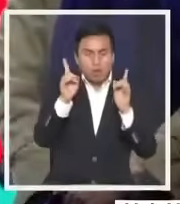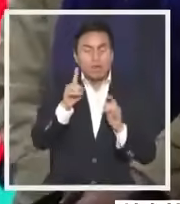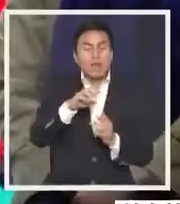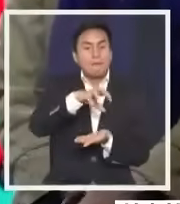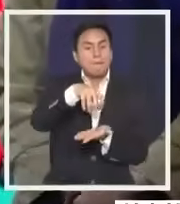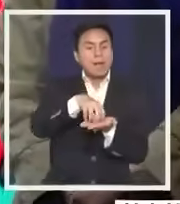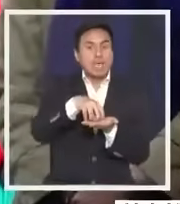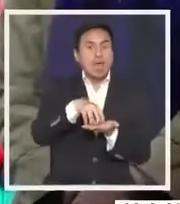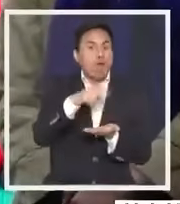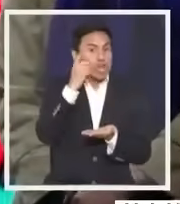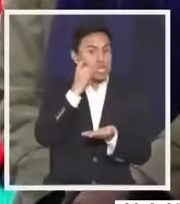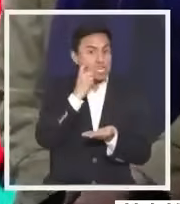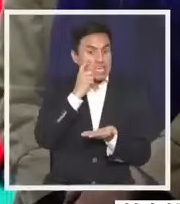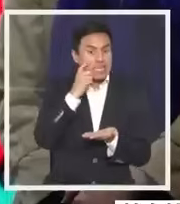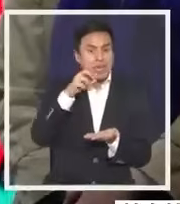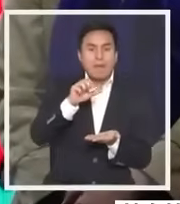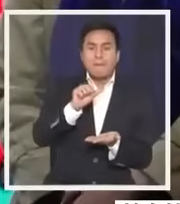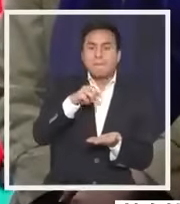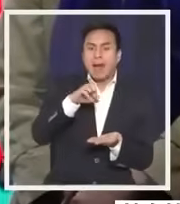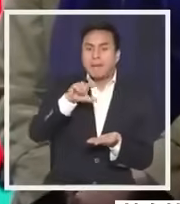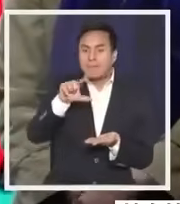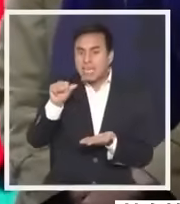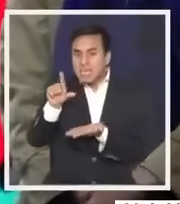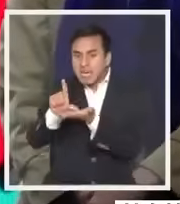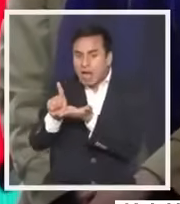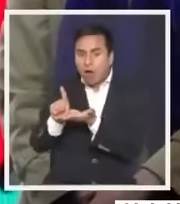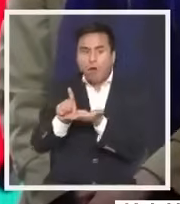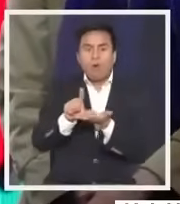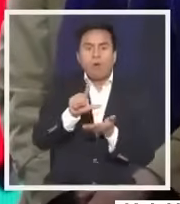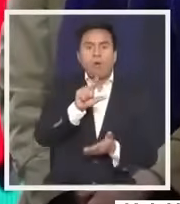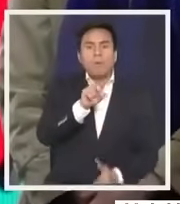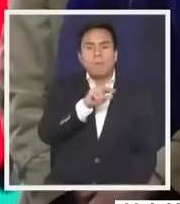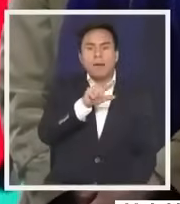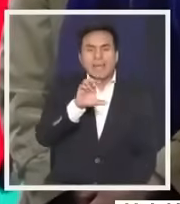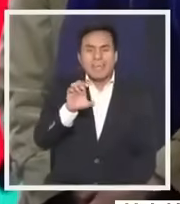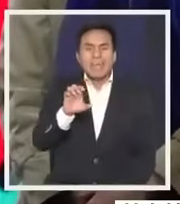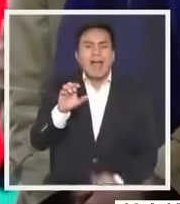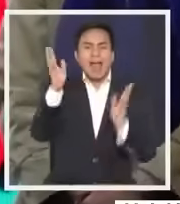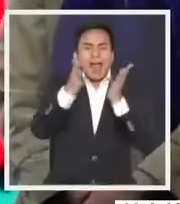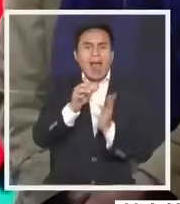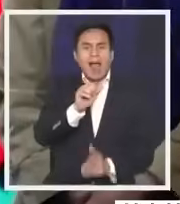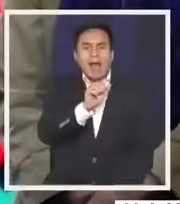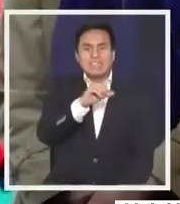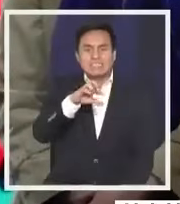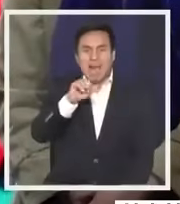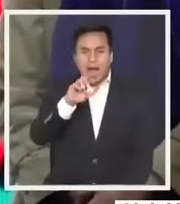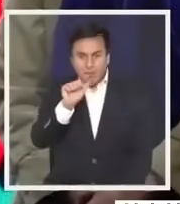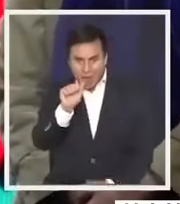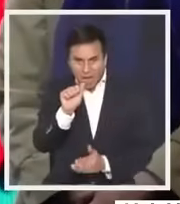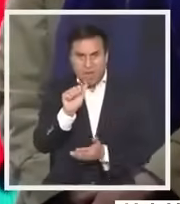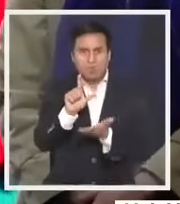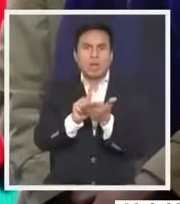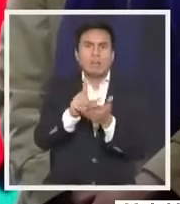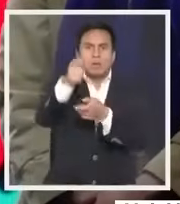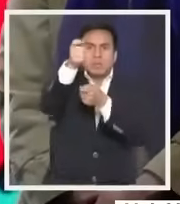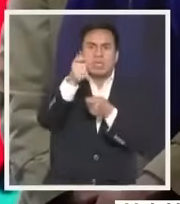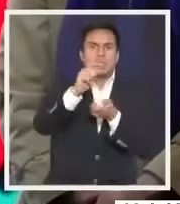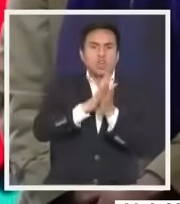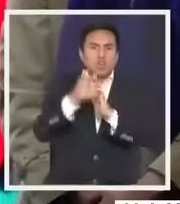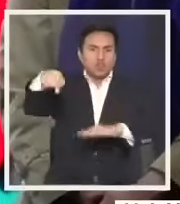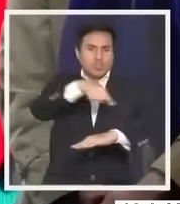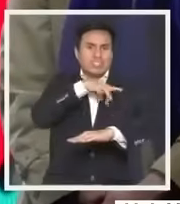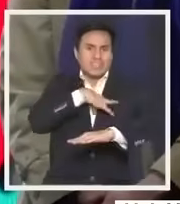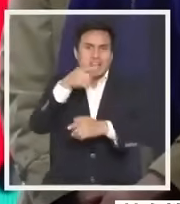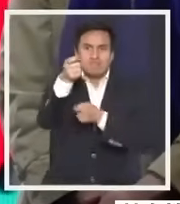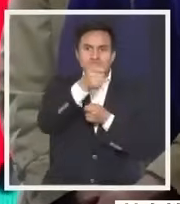Parque O'Higgins, me imagino que en La Pampilla o allá en el Valle de Azapa, se van a elevar volantines por todo el cielo chileno.